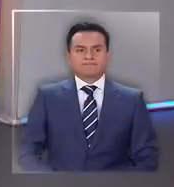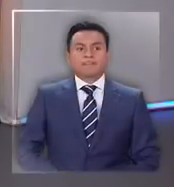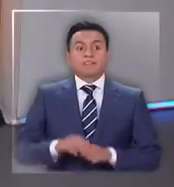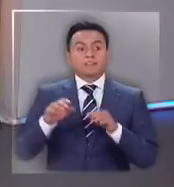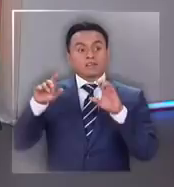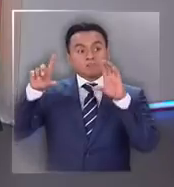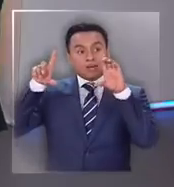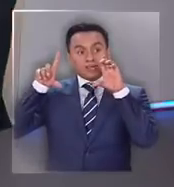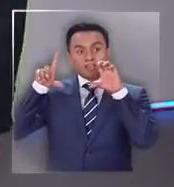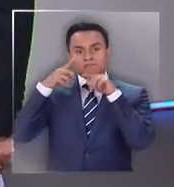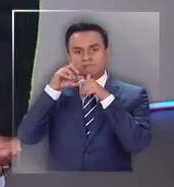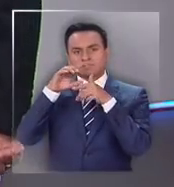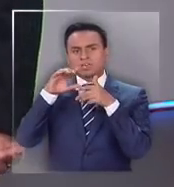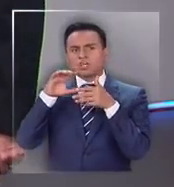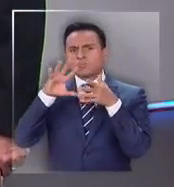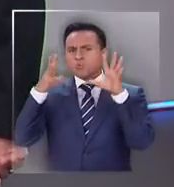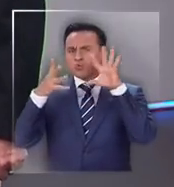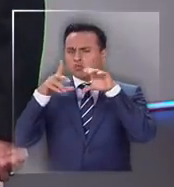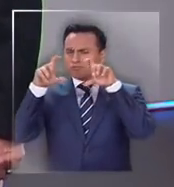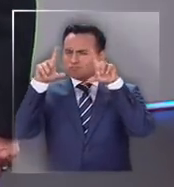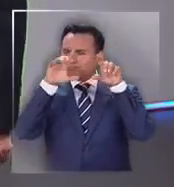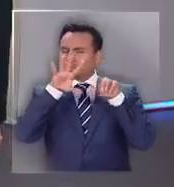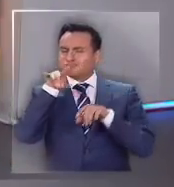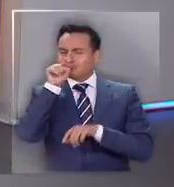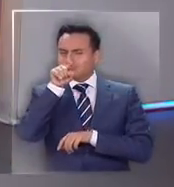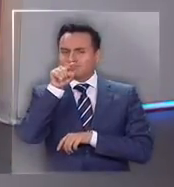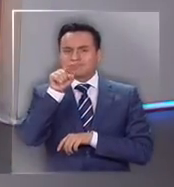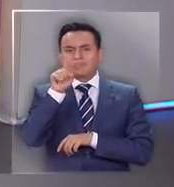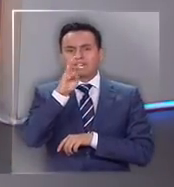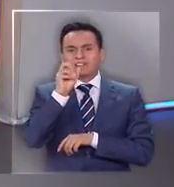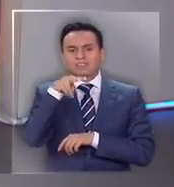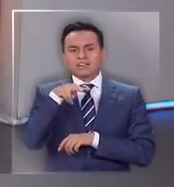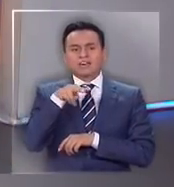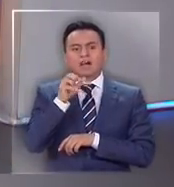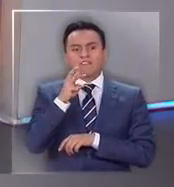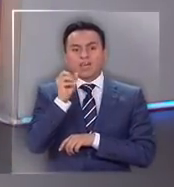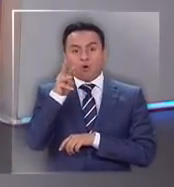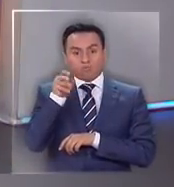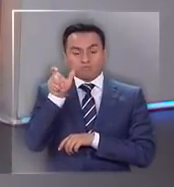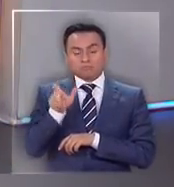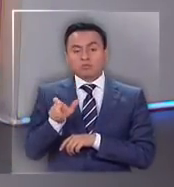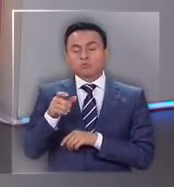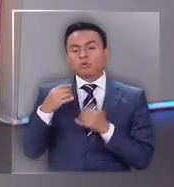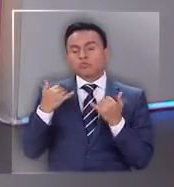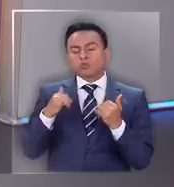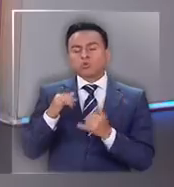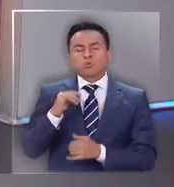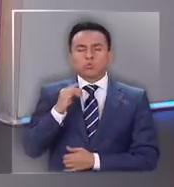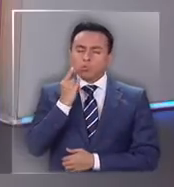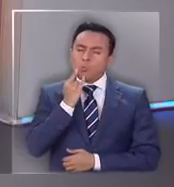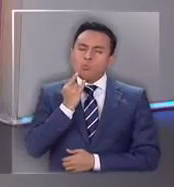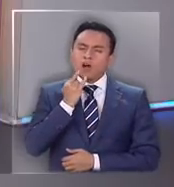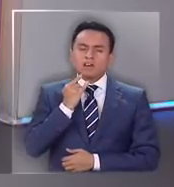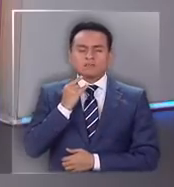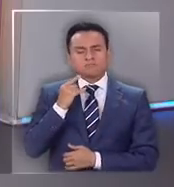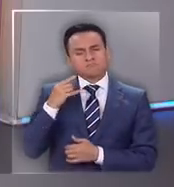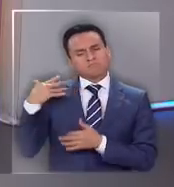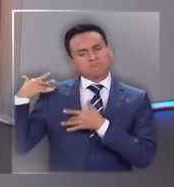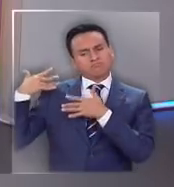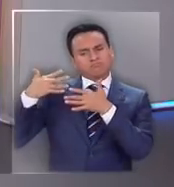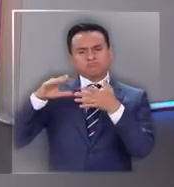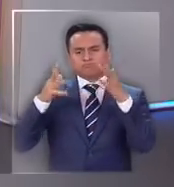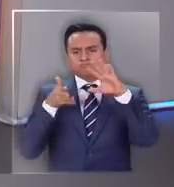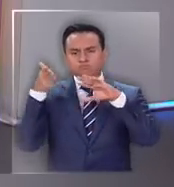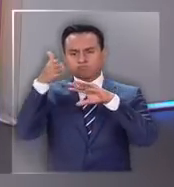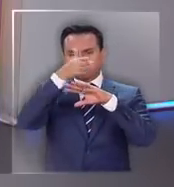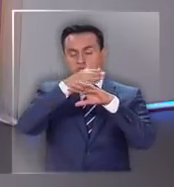Esta imagen ha dado la vuelta al mundo. Es Sebastián Abreu, un jugador uruguayo de largo recorrido